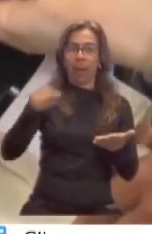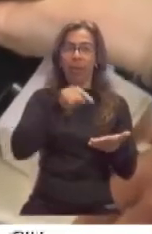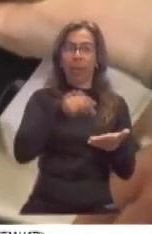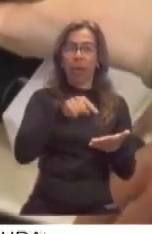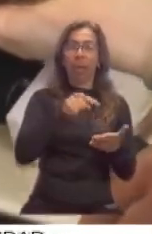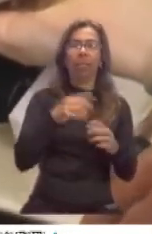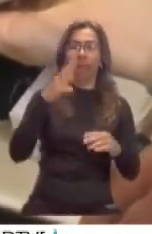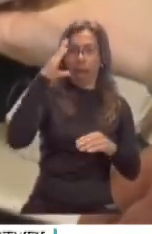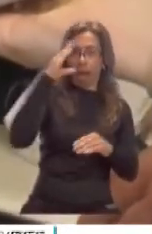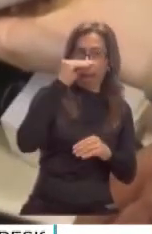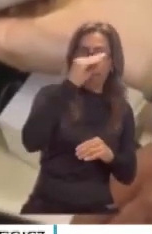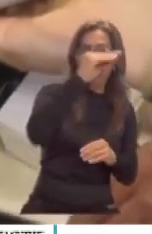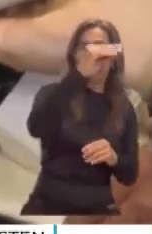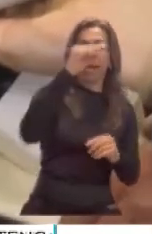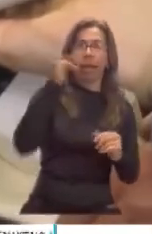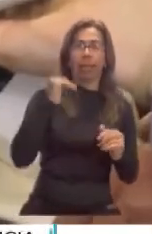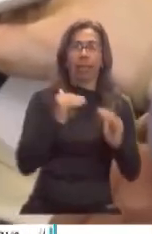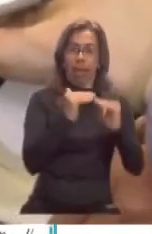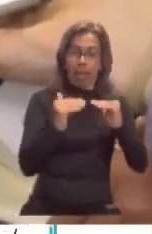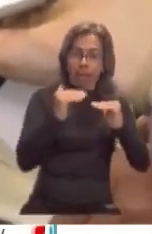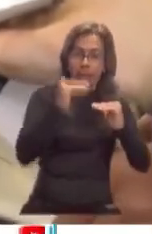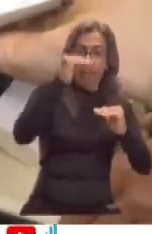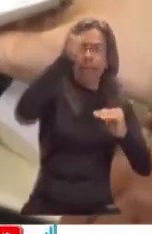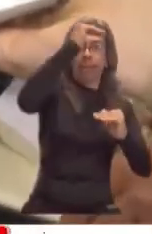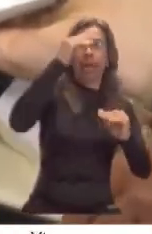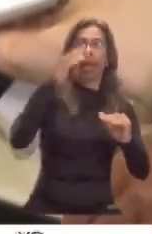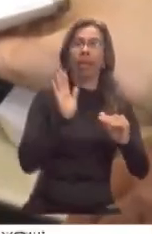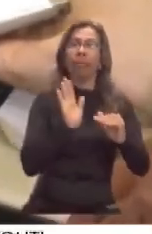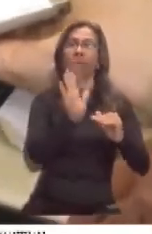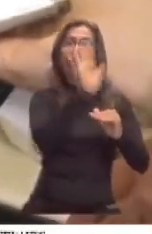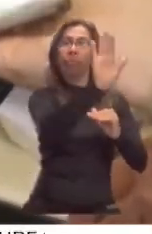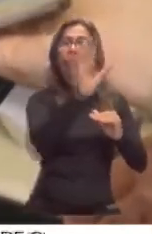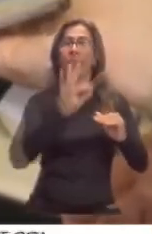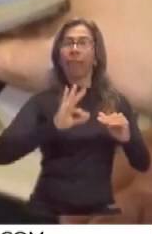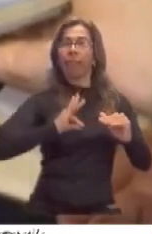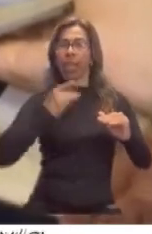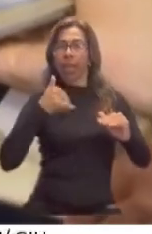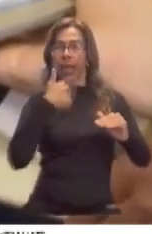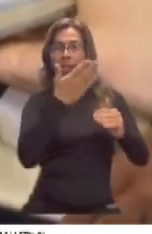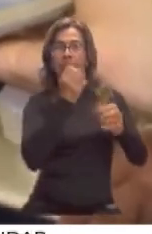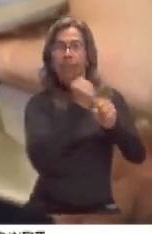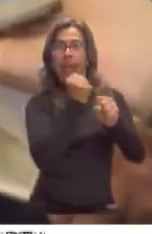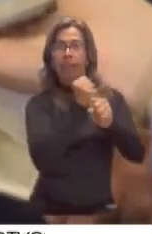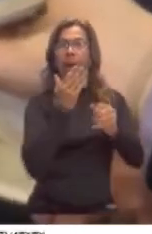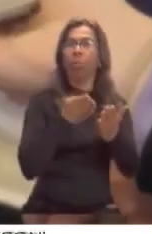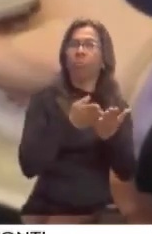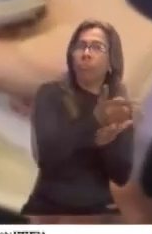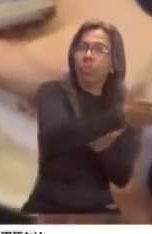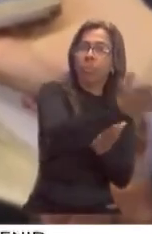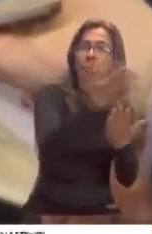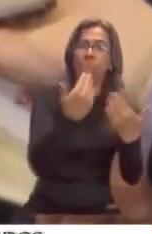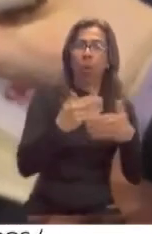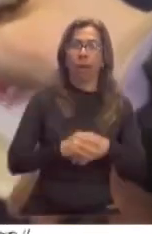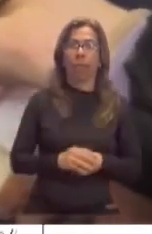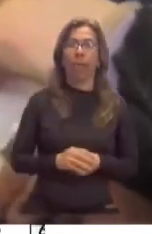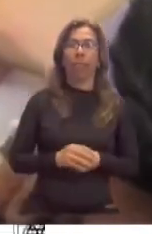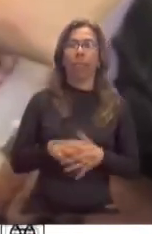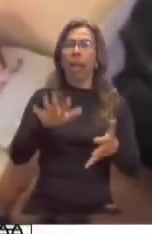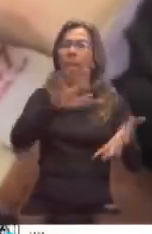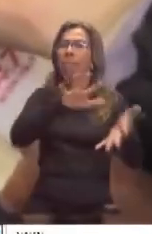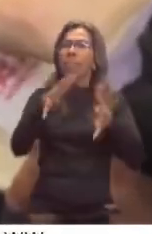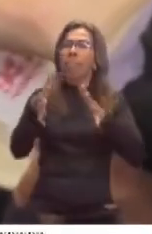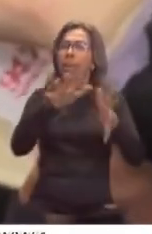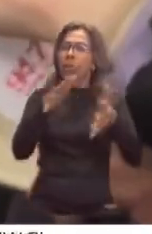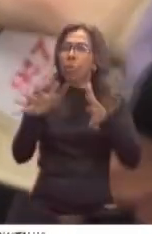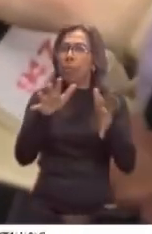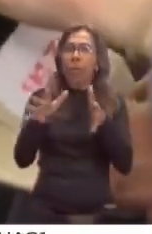capacitarse y crecer, ¿sí?, a lo largo de su vida laboral. Así que muy contento. Hoy el promedio es de 30, con